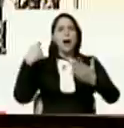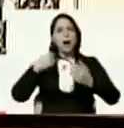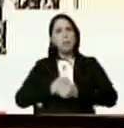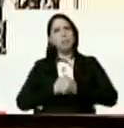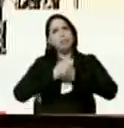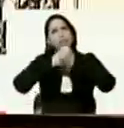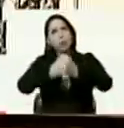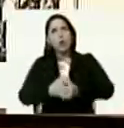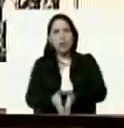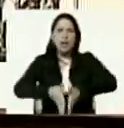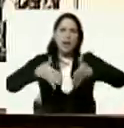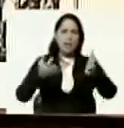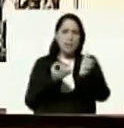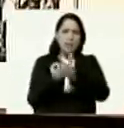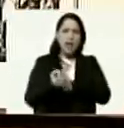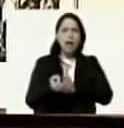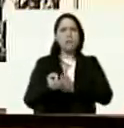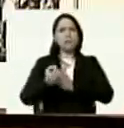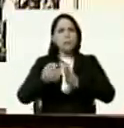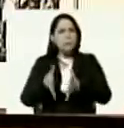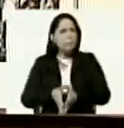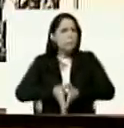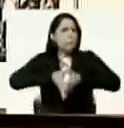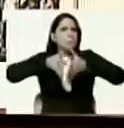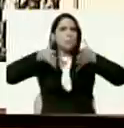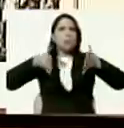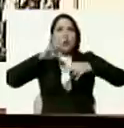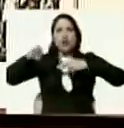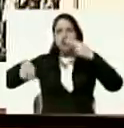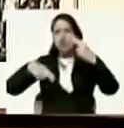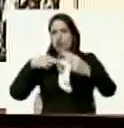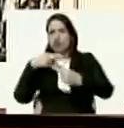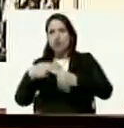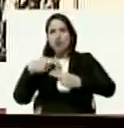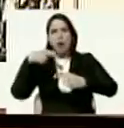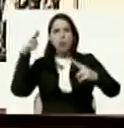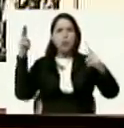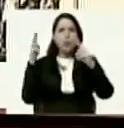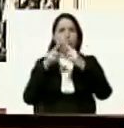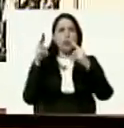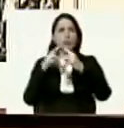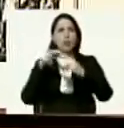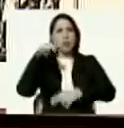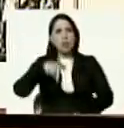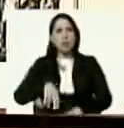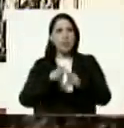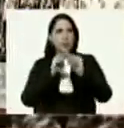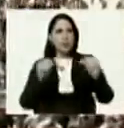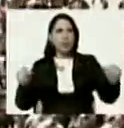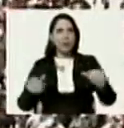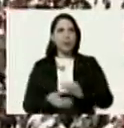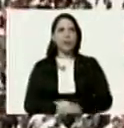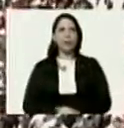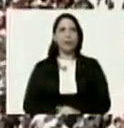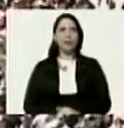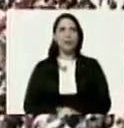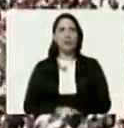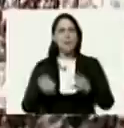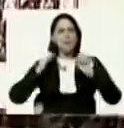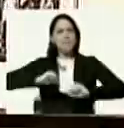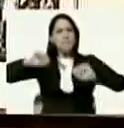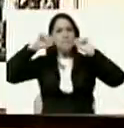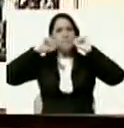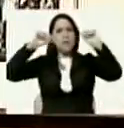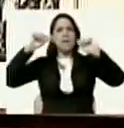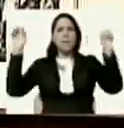grande, de la lealtad más suprema que jamás se haya conocido en esta tierra. ¡Que viva la